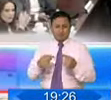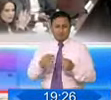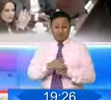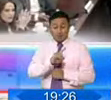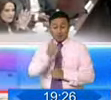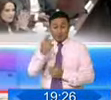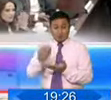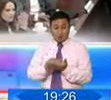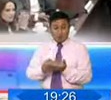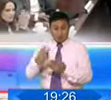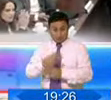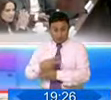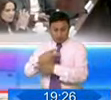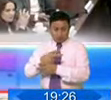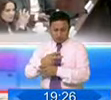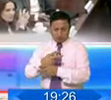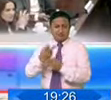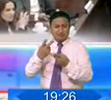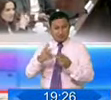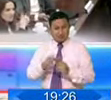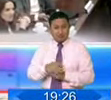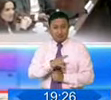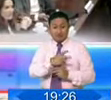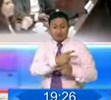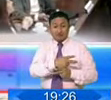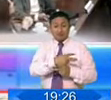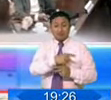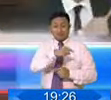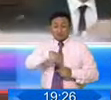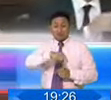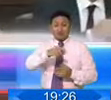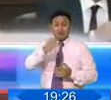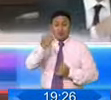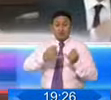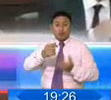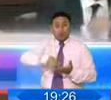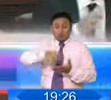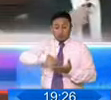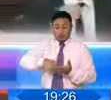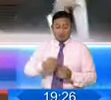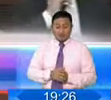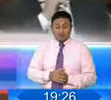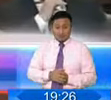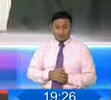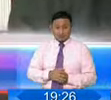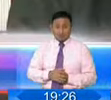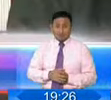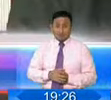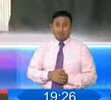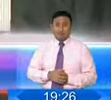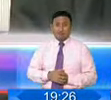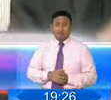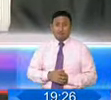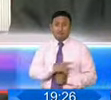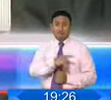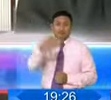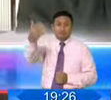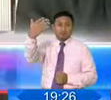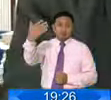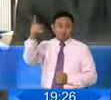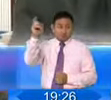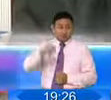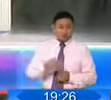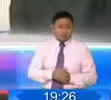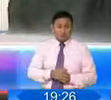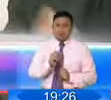sesiones de consejo. Al parecer, también entre los ediles que suscribieron el último llamado de atención al alcalde. Que el alcalde tiene que dar